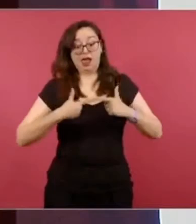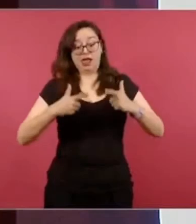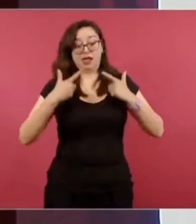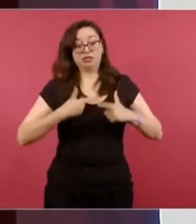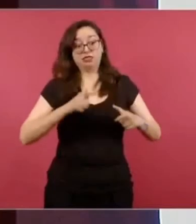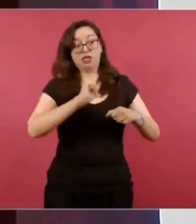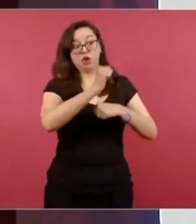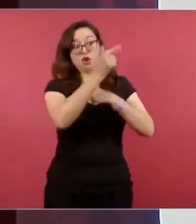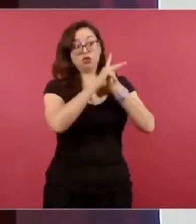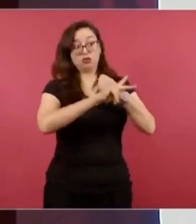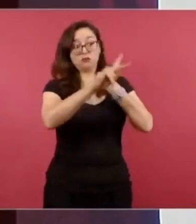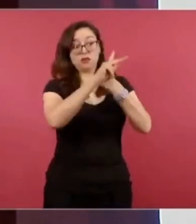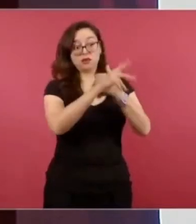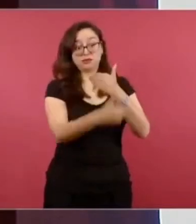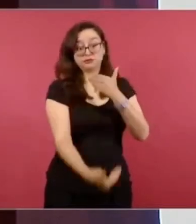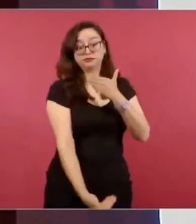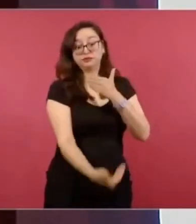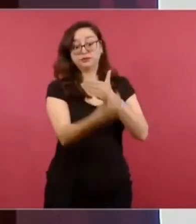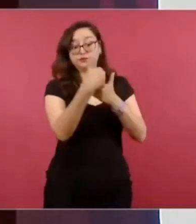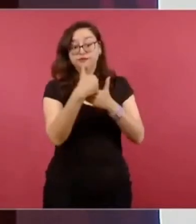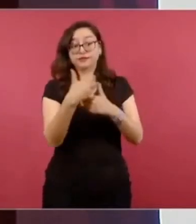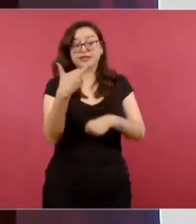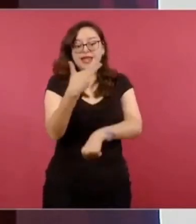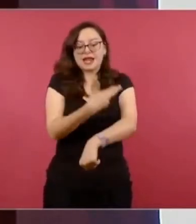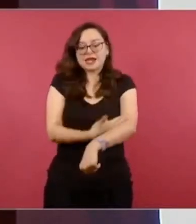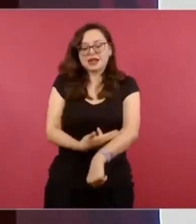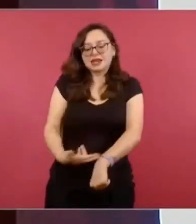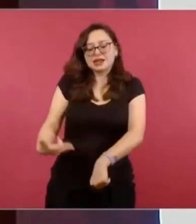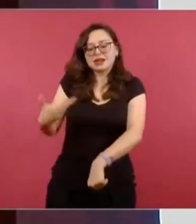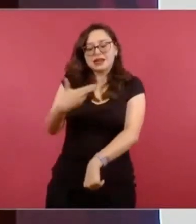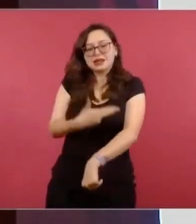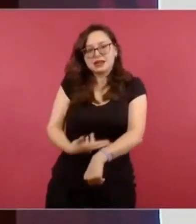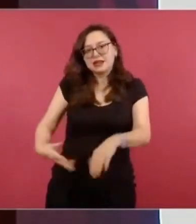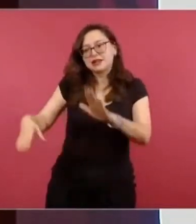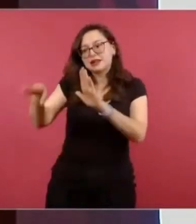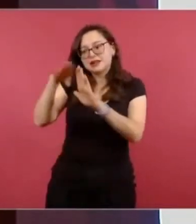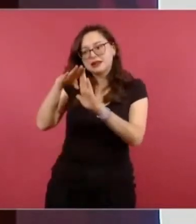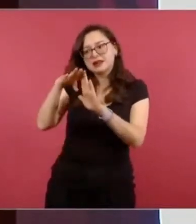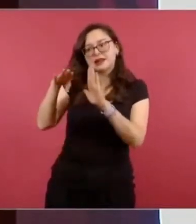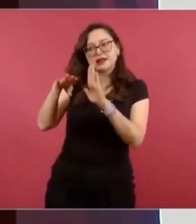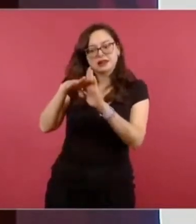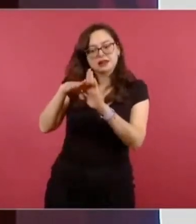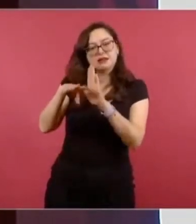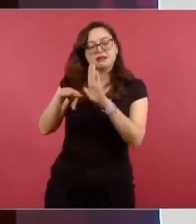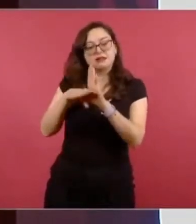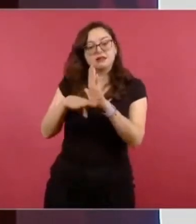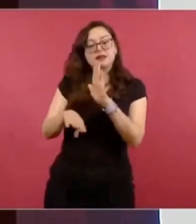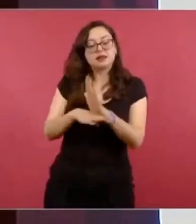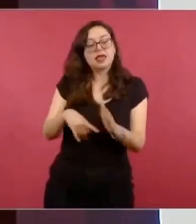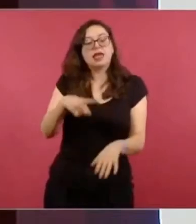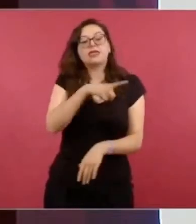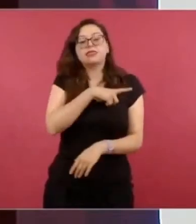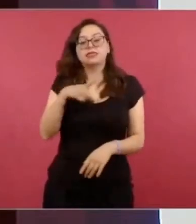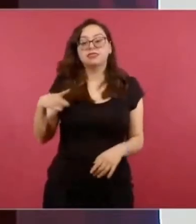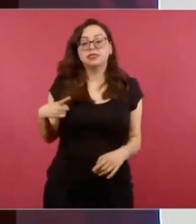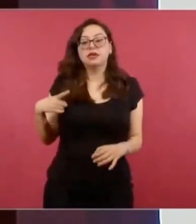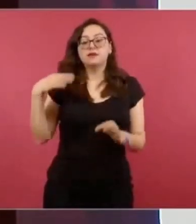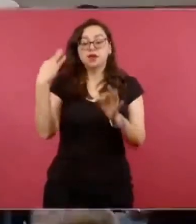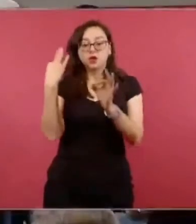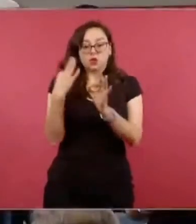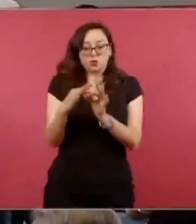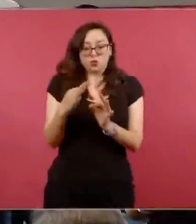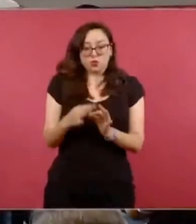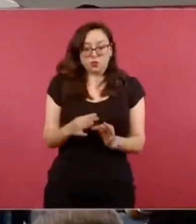de fuerzas del orden extranjeros. De acuerdo con el citado artículo de la Ley de Seguridad Nacional,